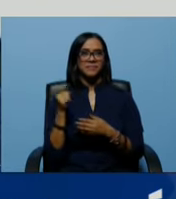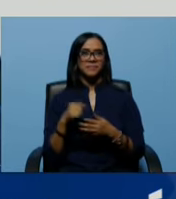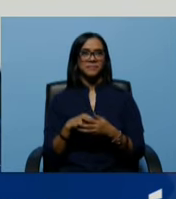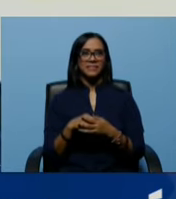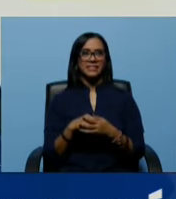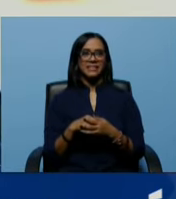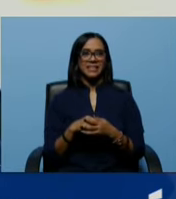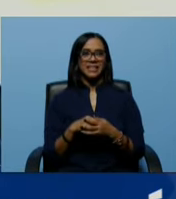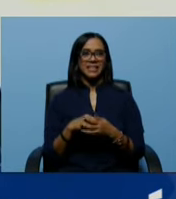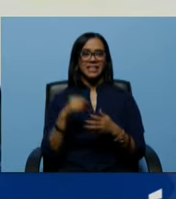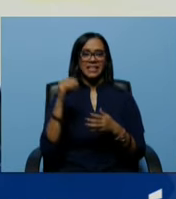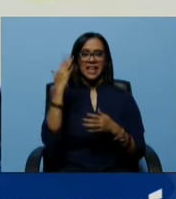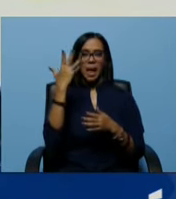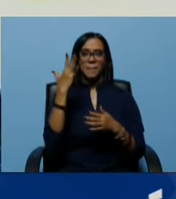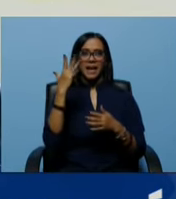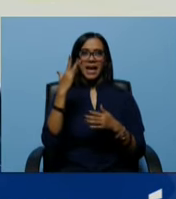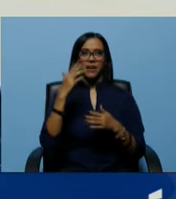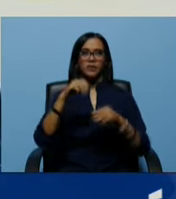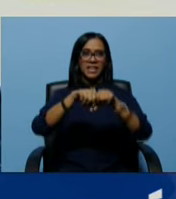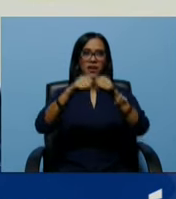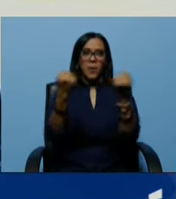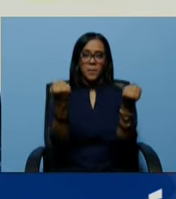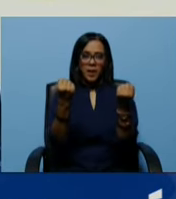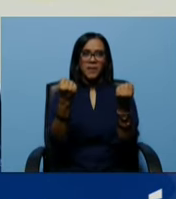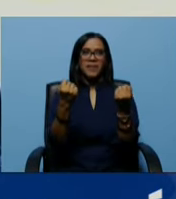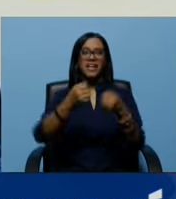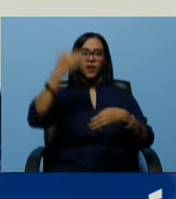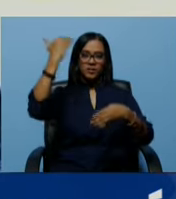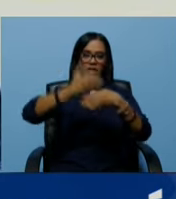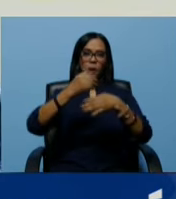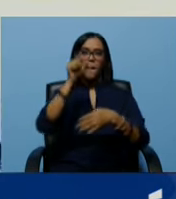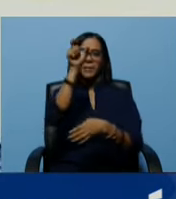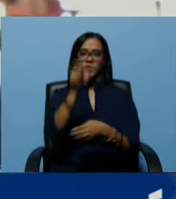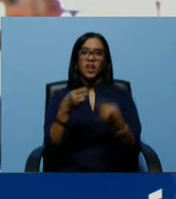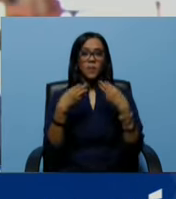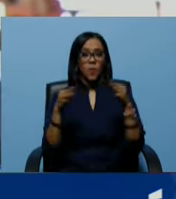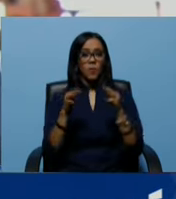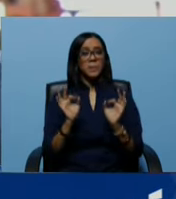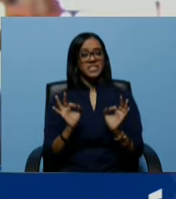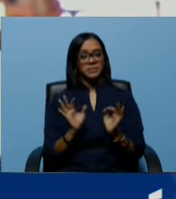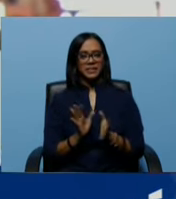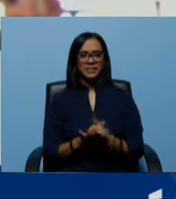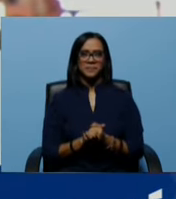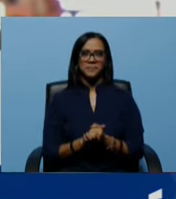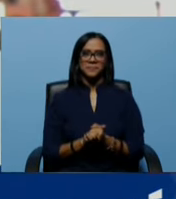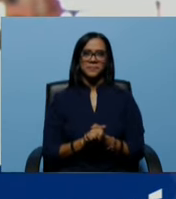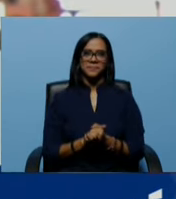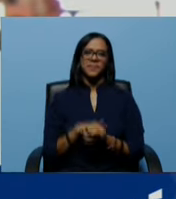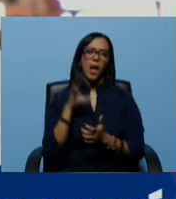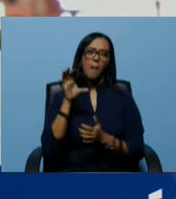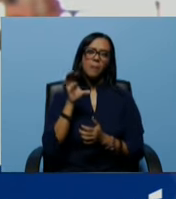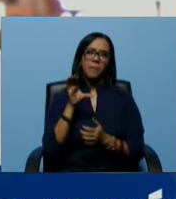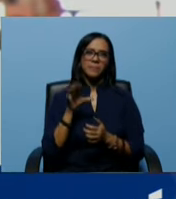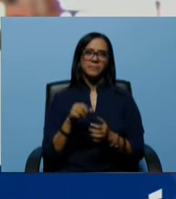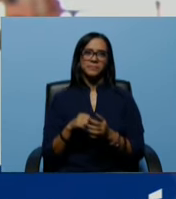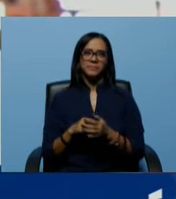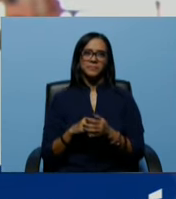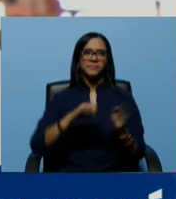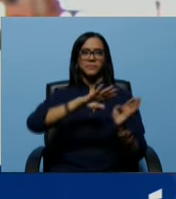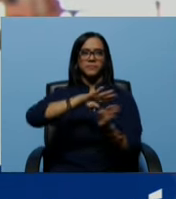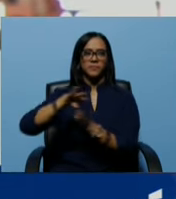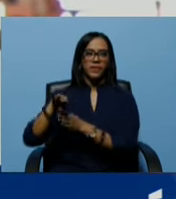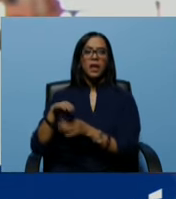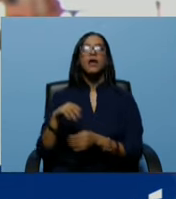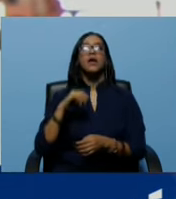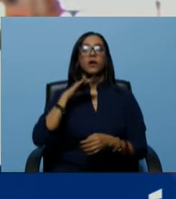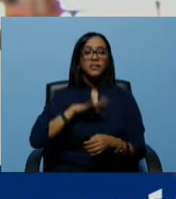La mano se le fracturó coaccionando a un personaje público, precisamente. Bueno, cuando estábamos haciendo el programa